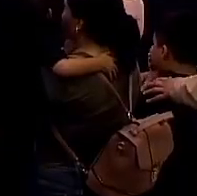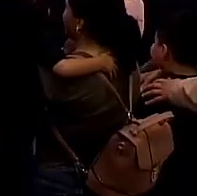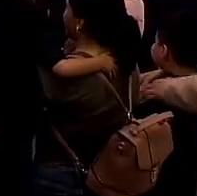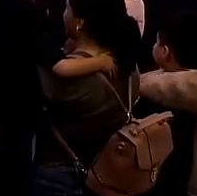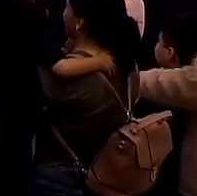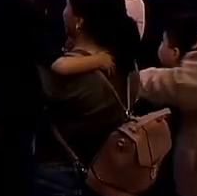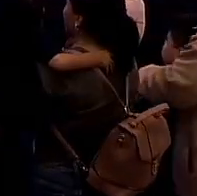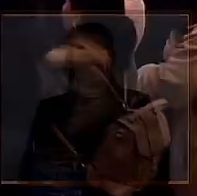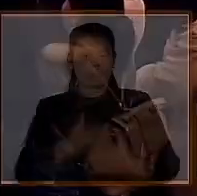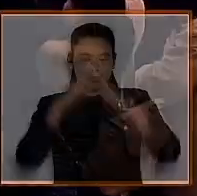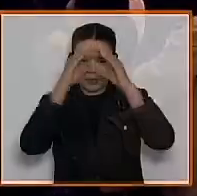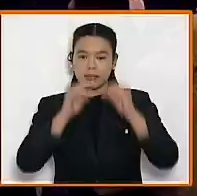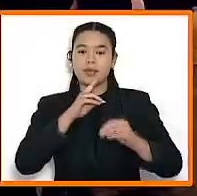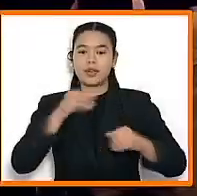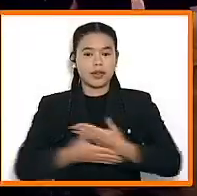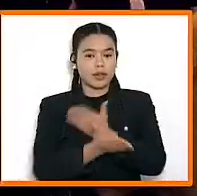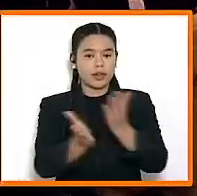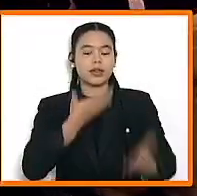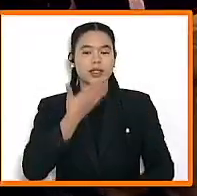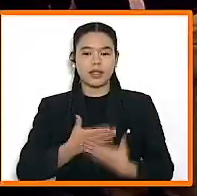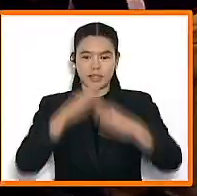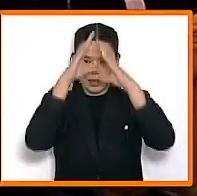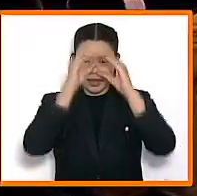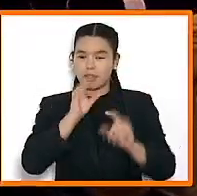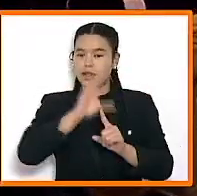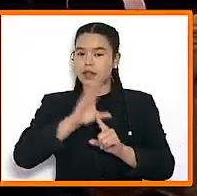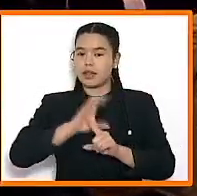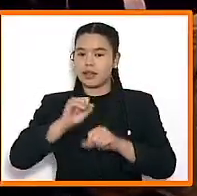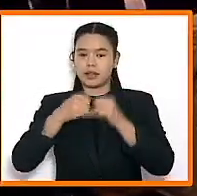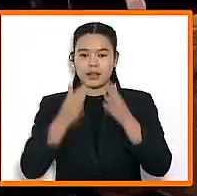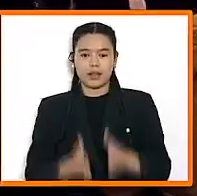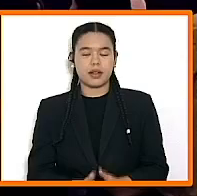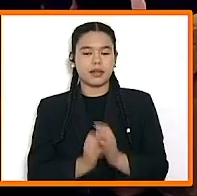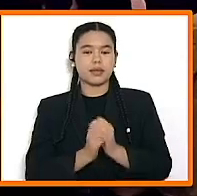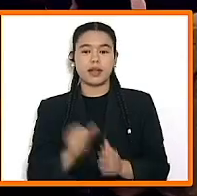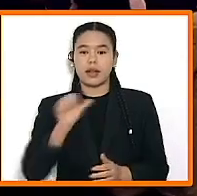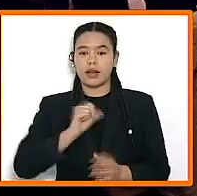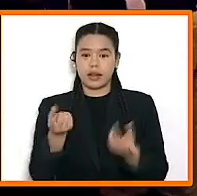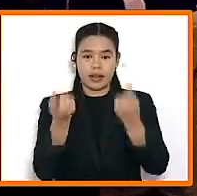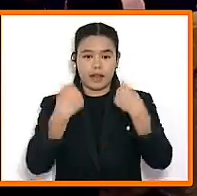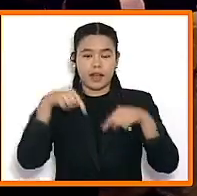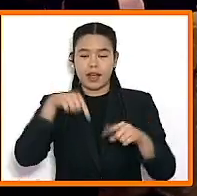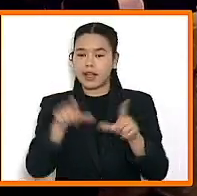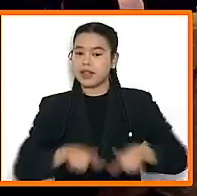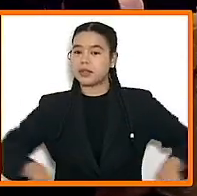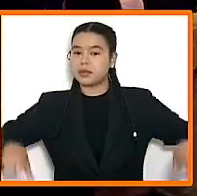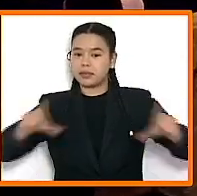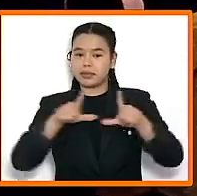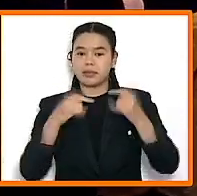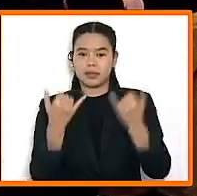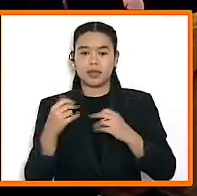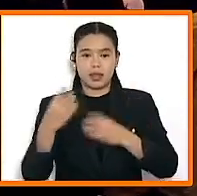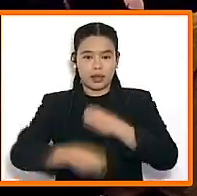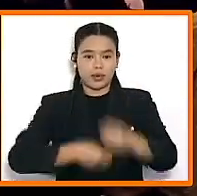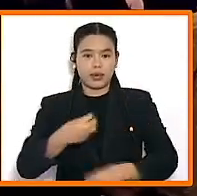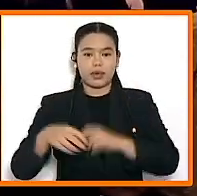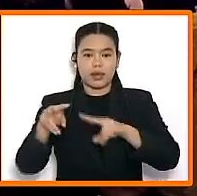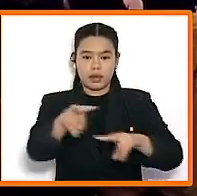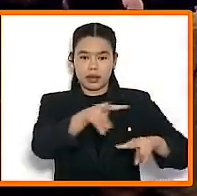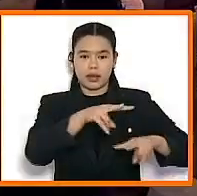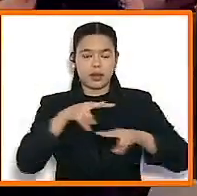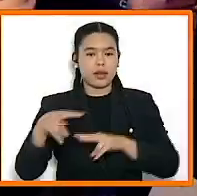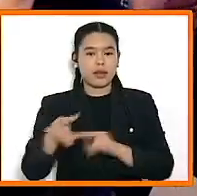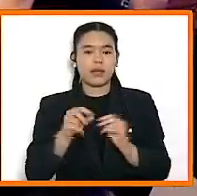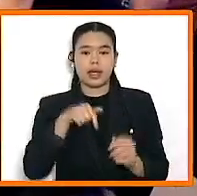Muy buenas noches, Honduras. Muy buenas noches a cada uno de nuestros jugadores que vino a presenciar nuestro sorteo completamente en vivo desde